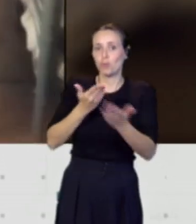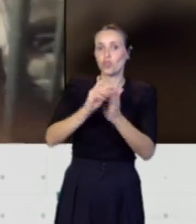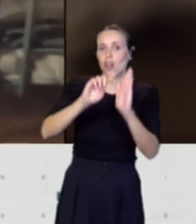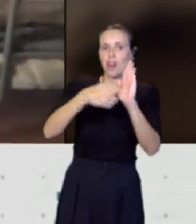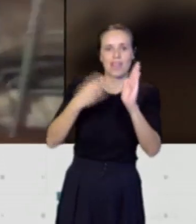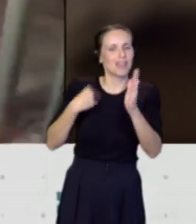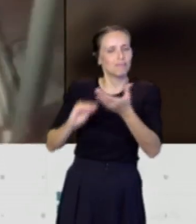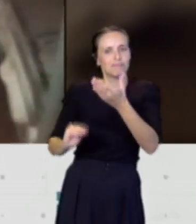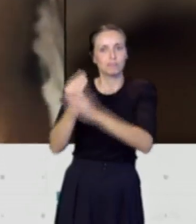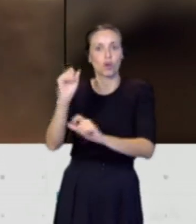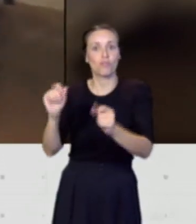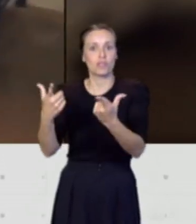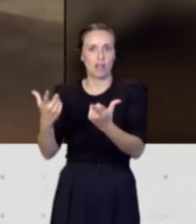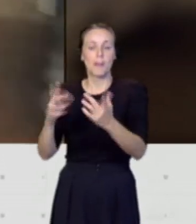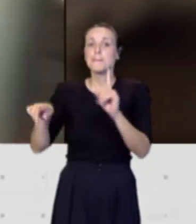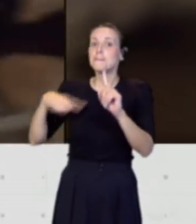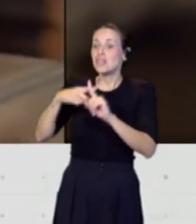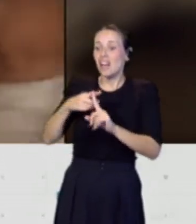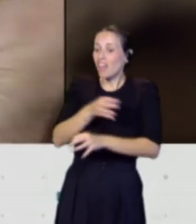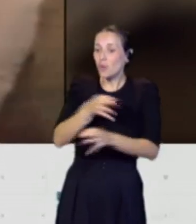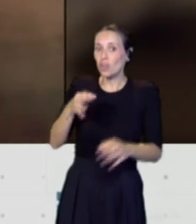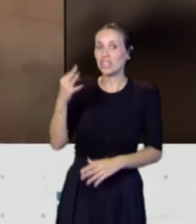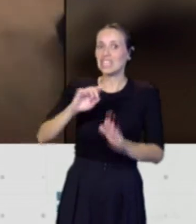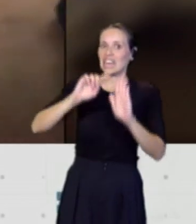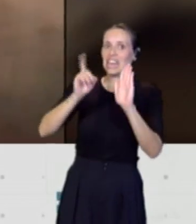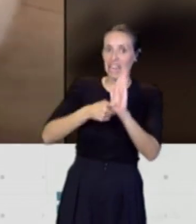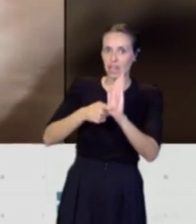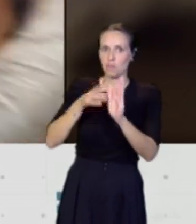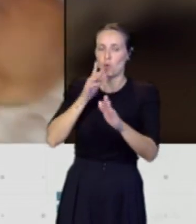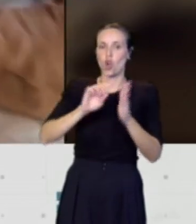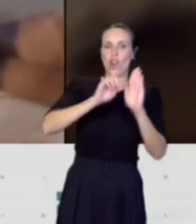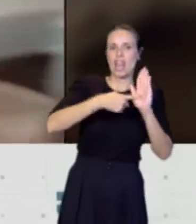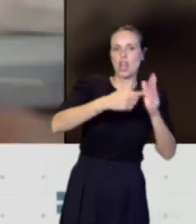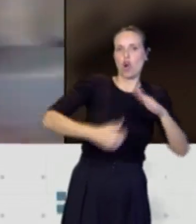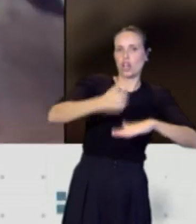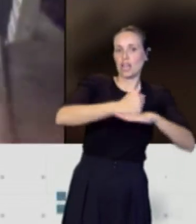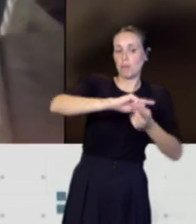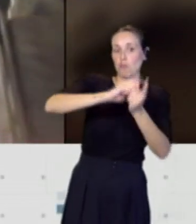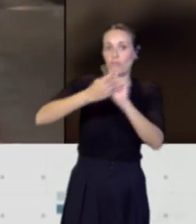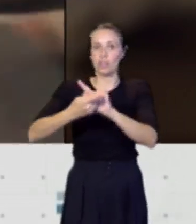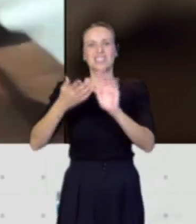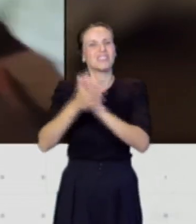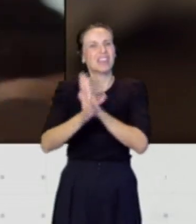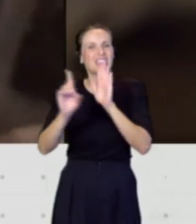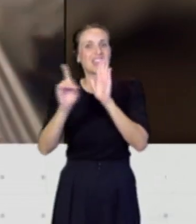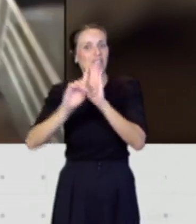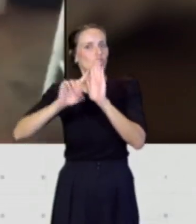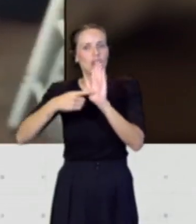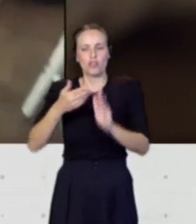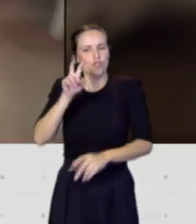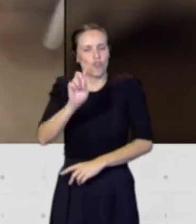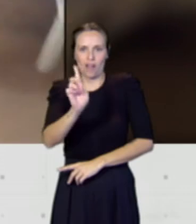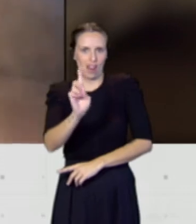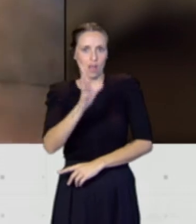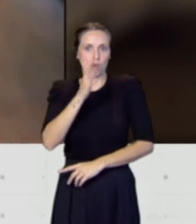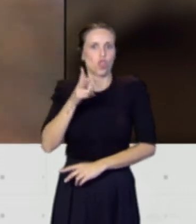El instrumento adecuado es además una ley, porque modifica una ley orgánica. Debo decir que no vale el decreto ley que afecta a derechos fundamentales y